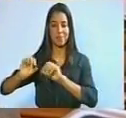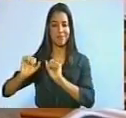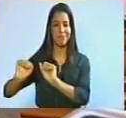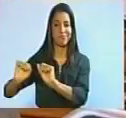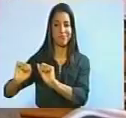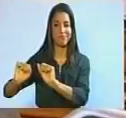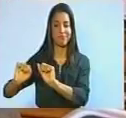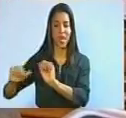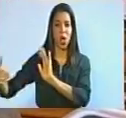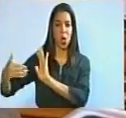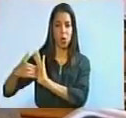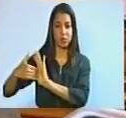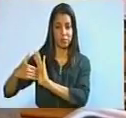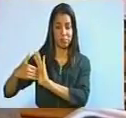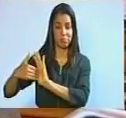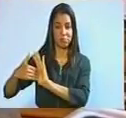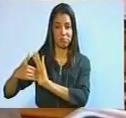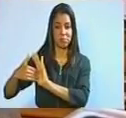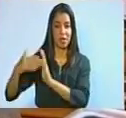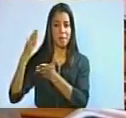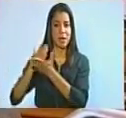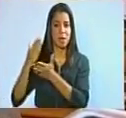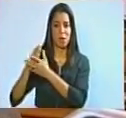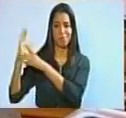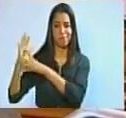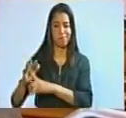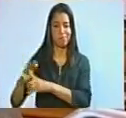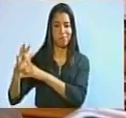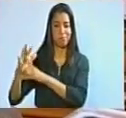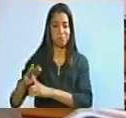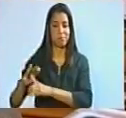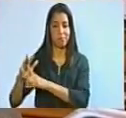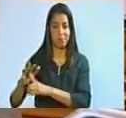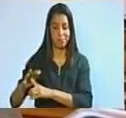la injerencista, coercitiva y unilateral